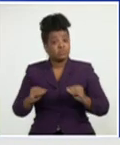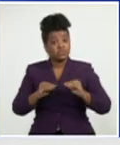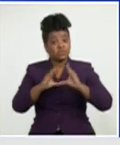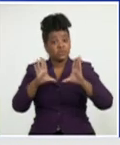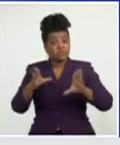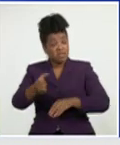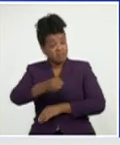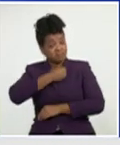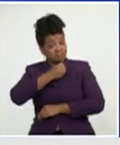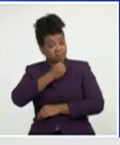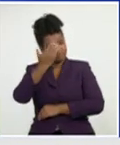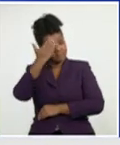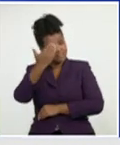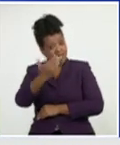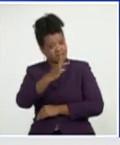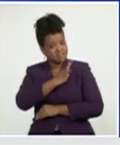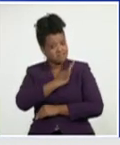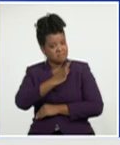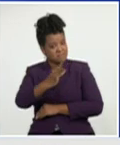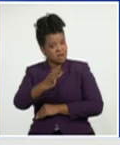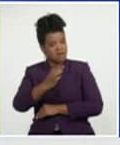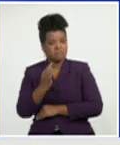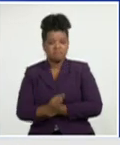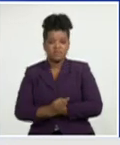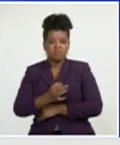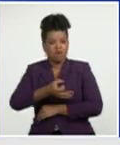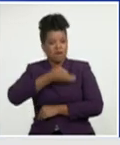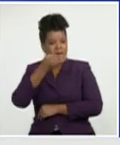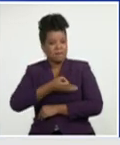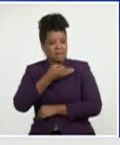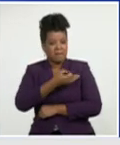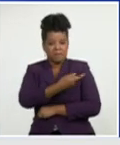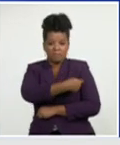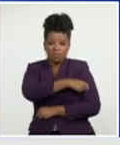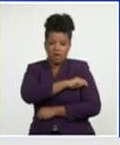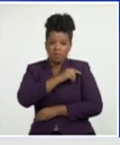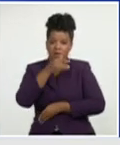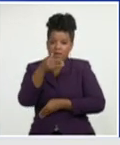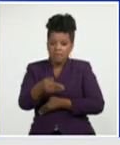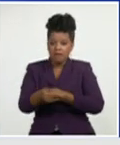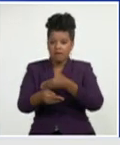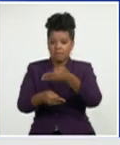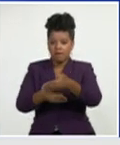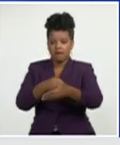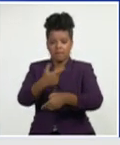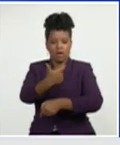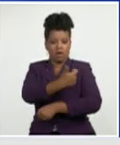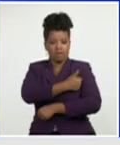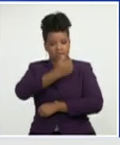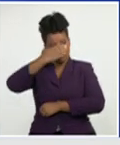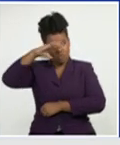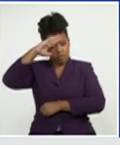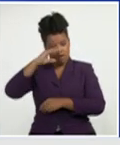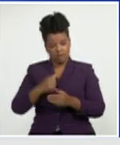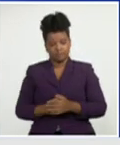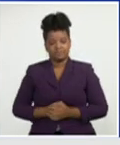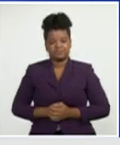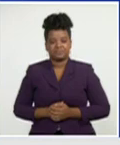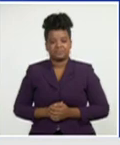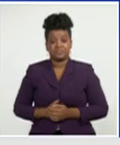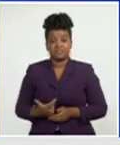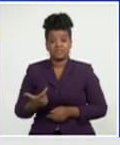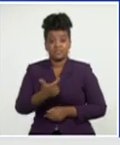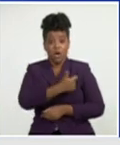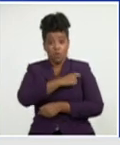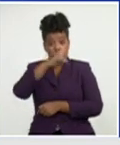estar aquí con ustedes y poder una vez más comunicar a nuestro pueblo el progreso en los candidatos vacunales cubanos. Soberana 02 avanza